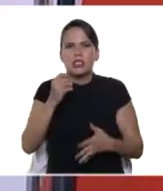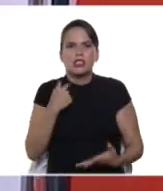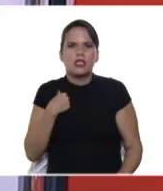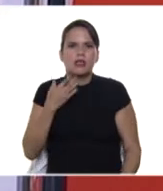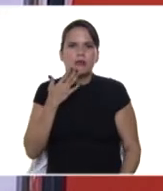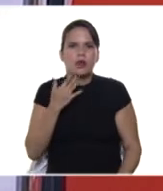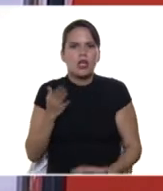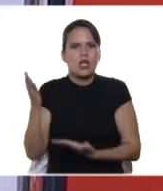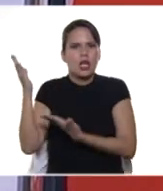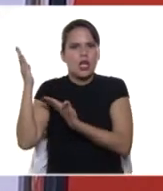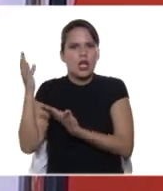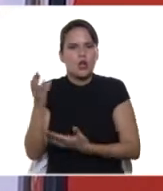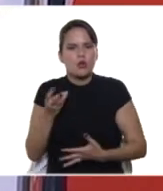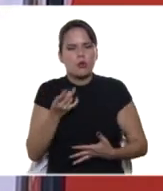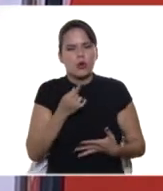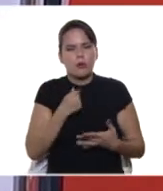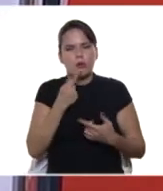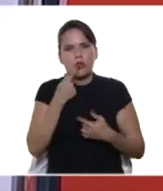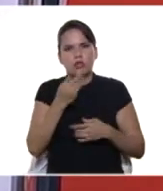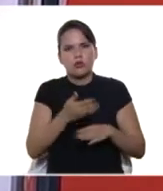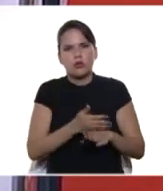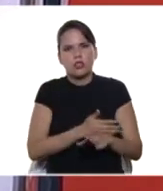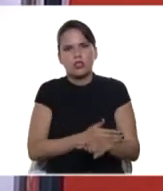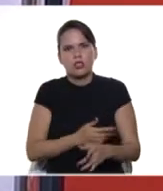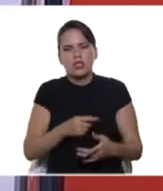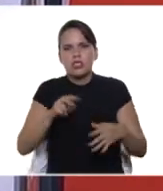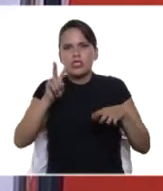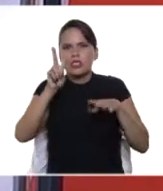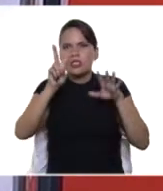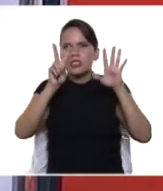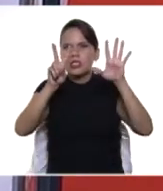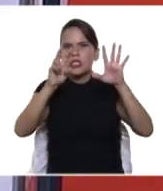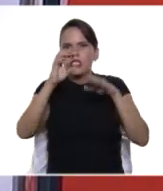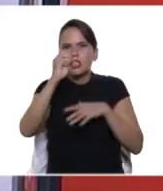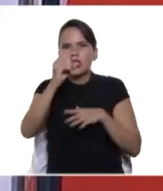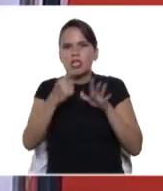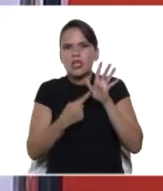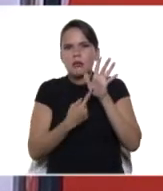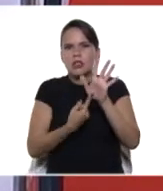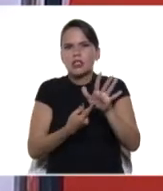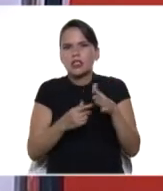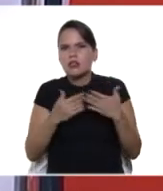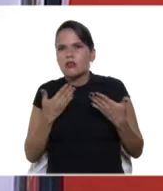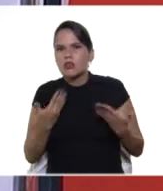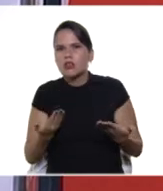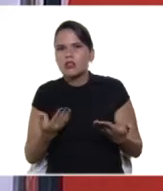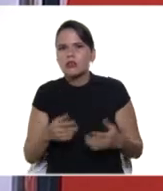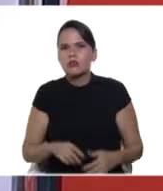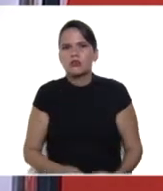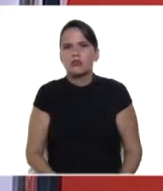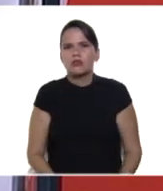ejemplo que ya había mencionado aquí en pantalla, 70 kilogramos representa lo que son